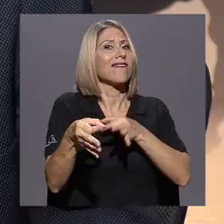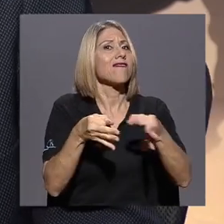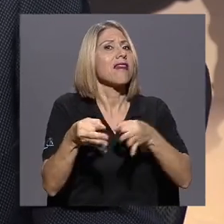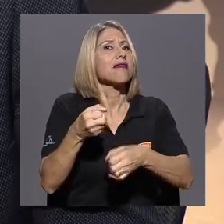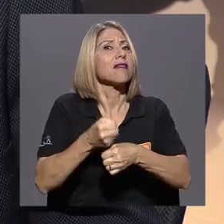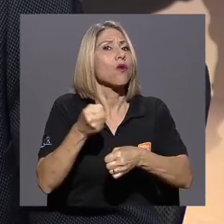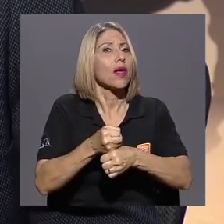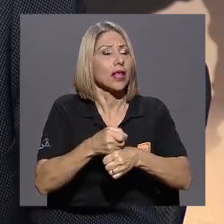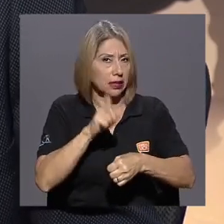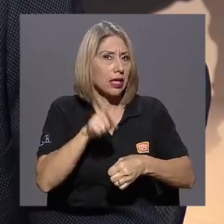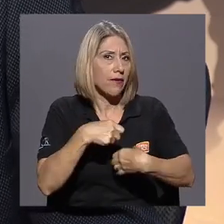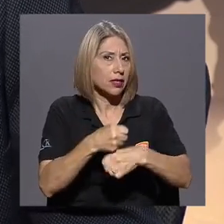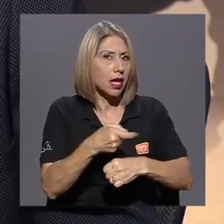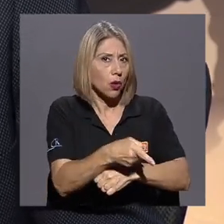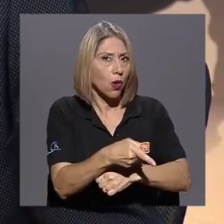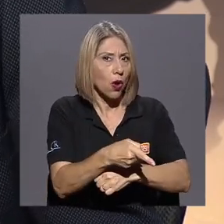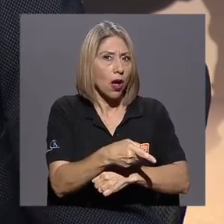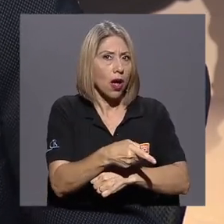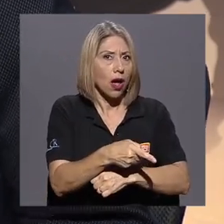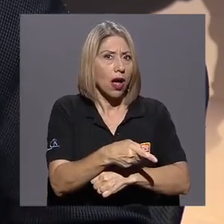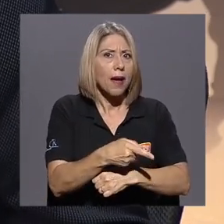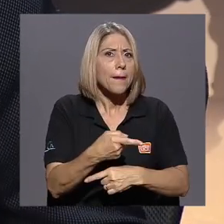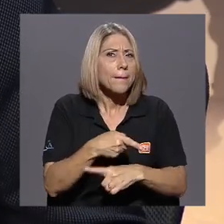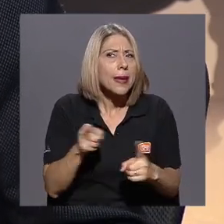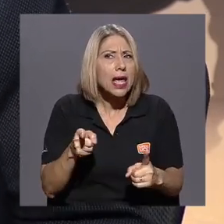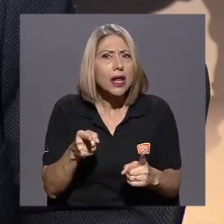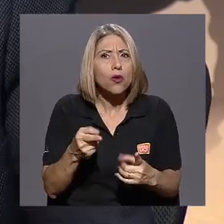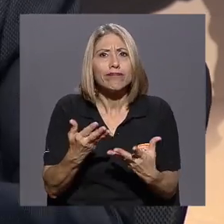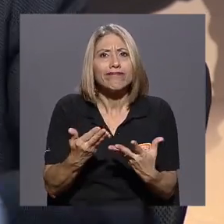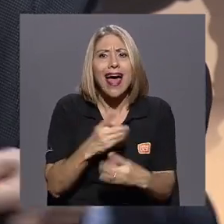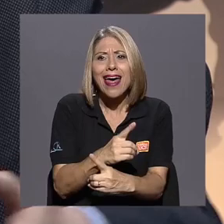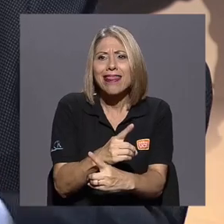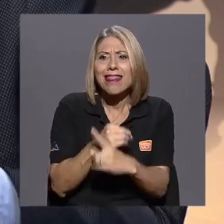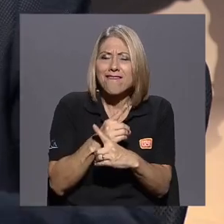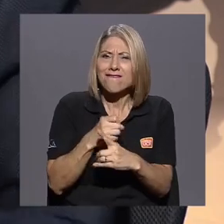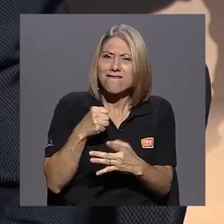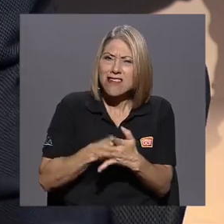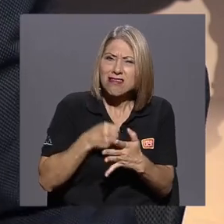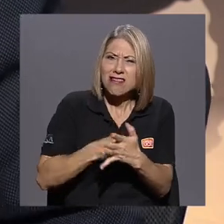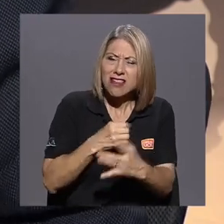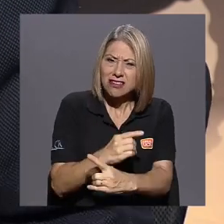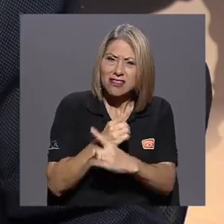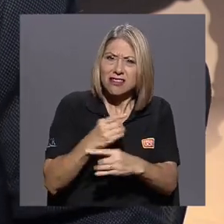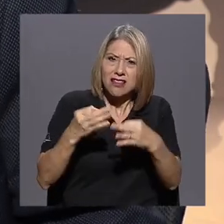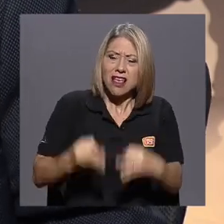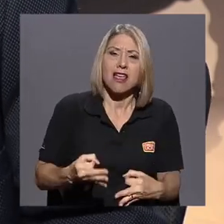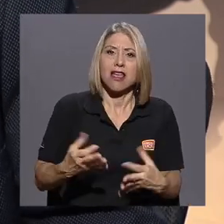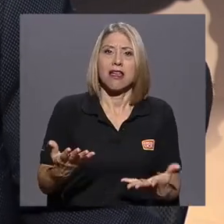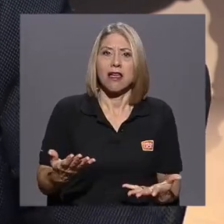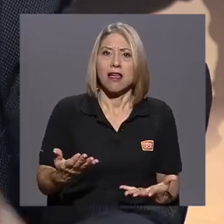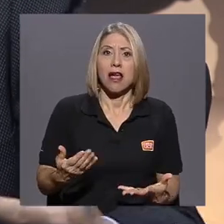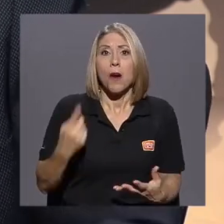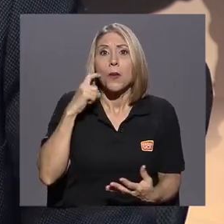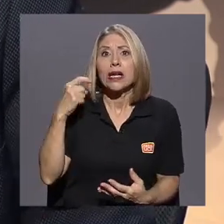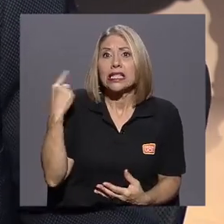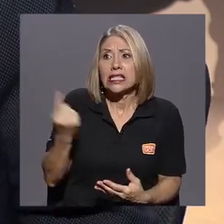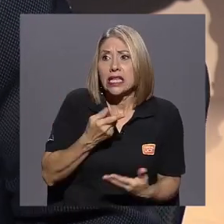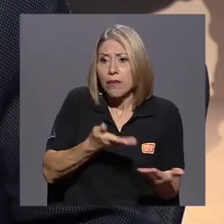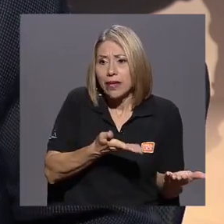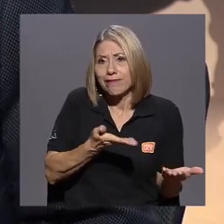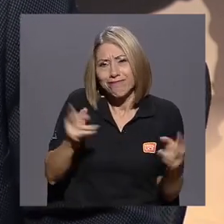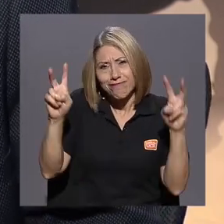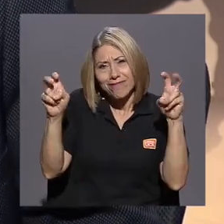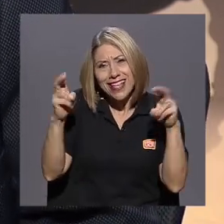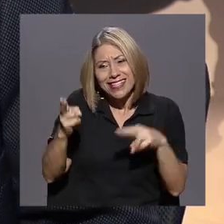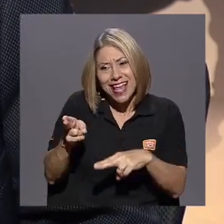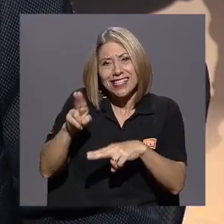duda alguna, sino a defenderse a capa y espada, ¿verdad? Porque o sea, se han sentado en el banquillo de los acusados de una